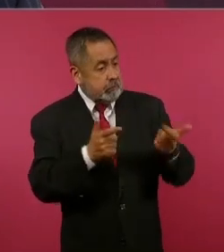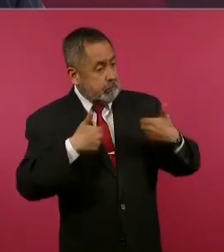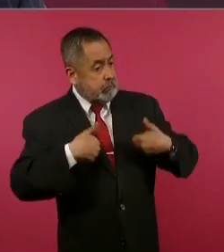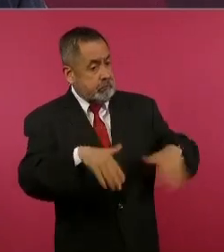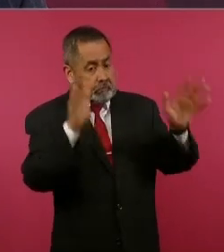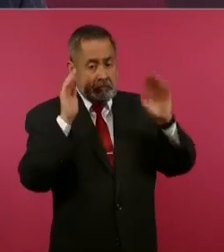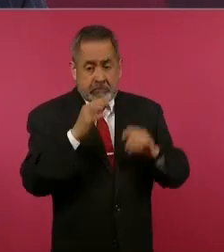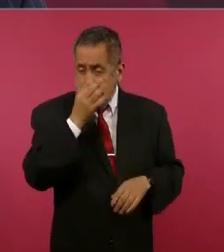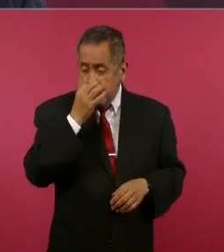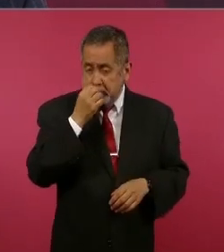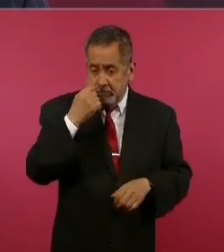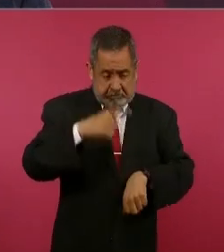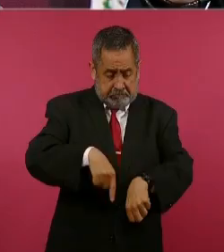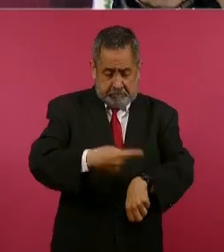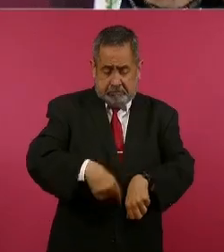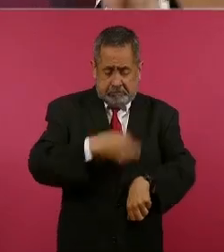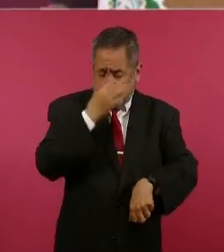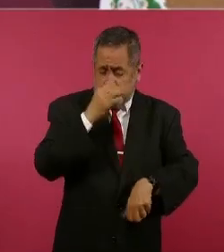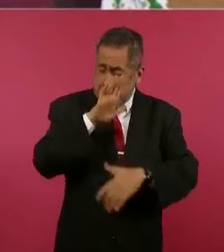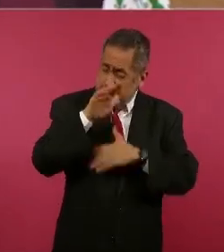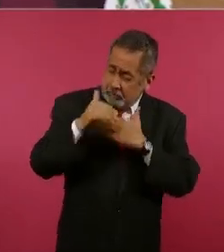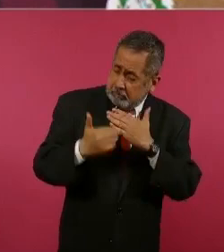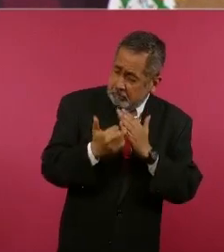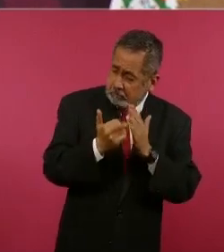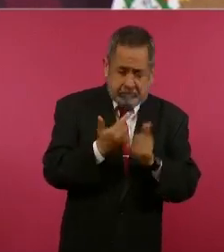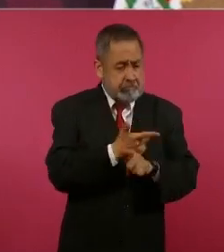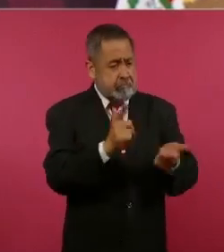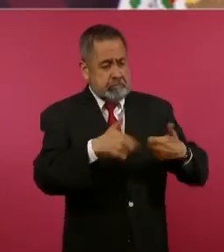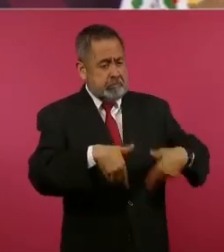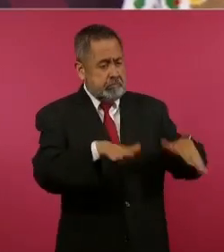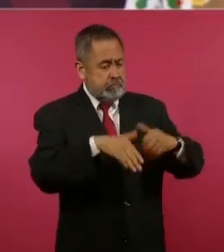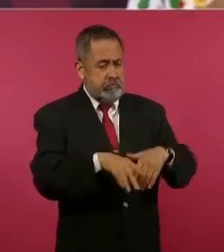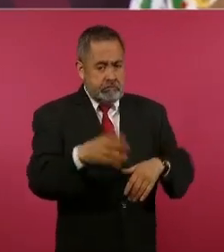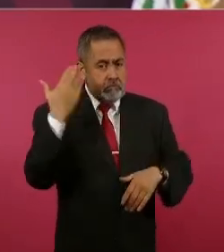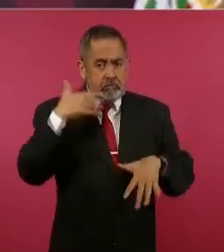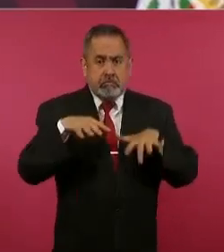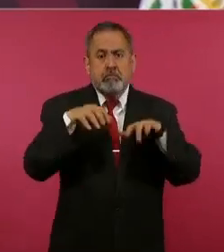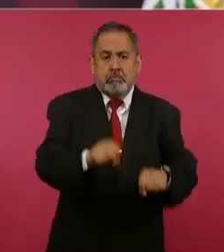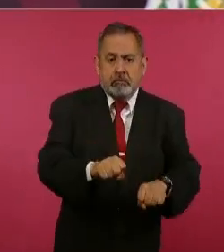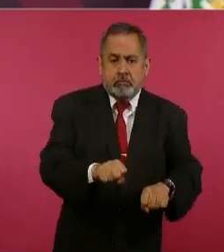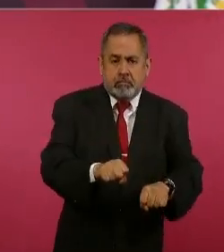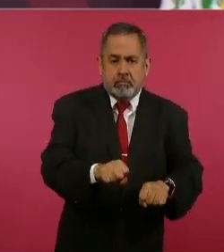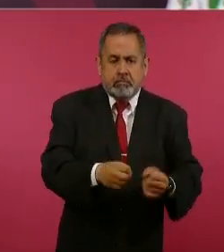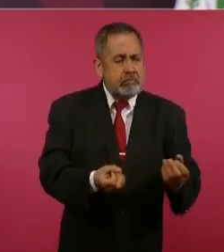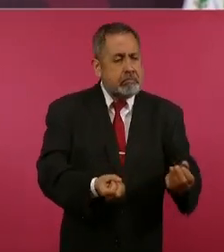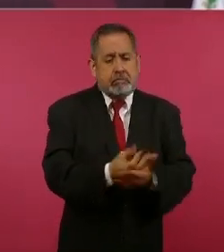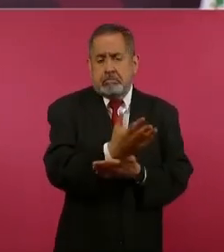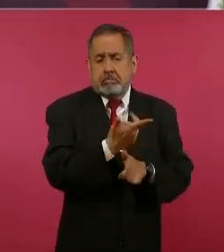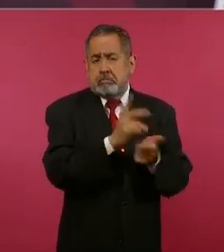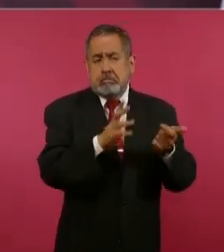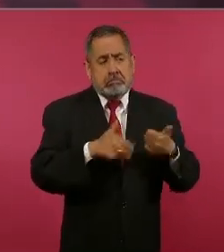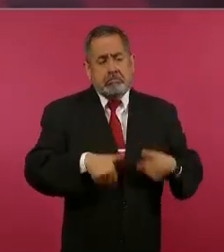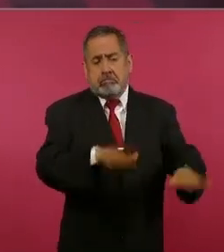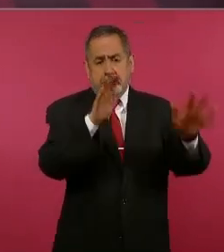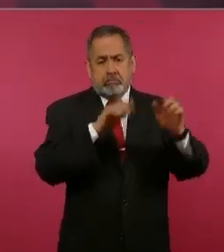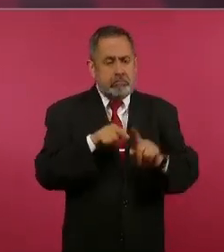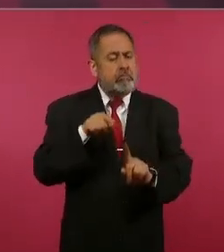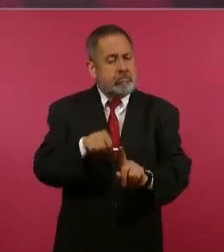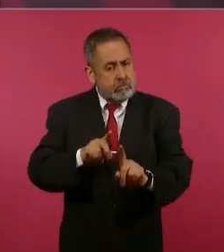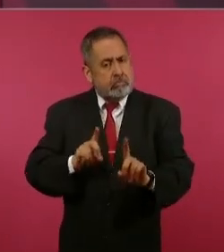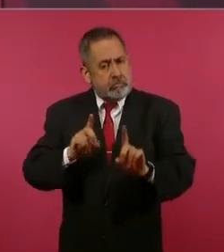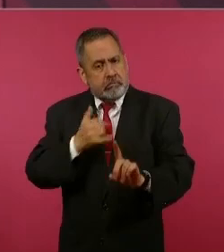en horas, en la madrugada, ordenar la libertad de un